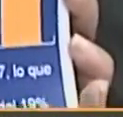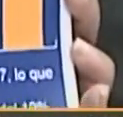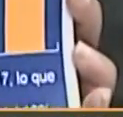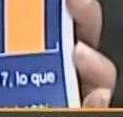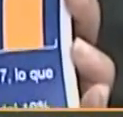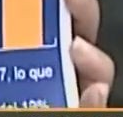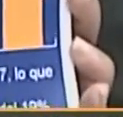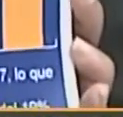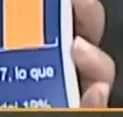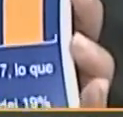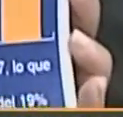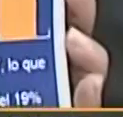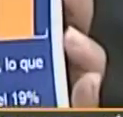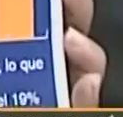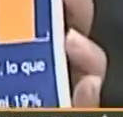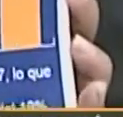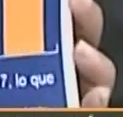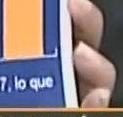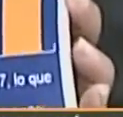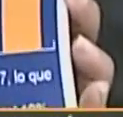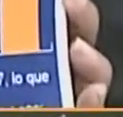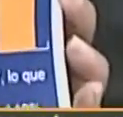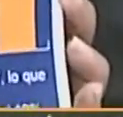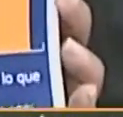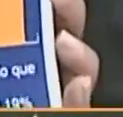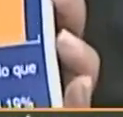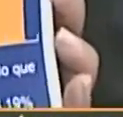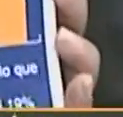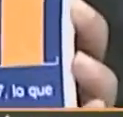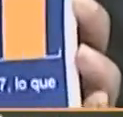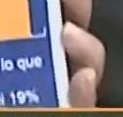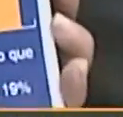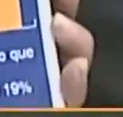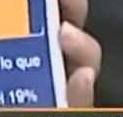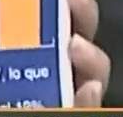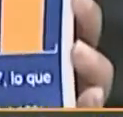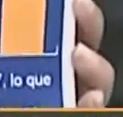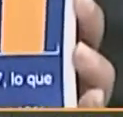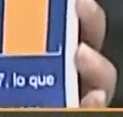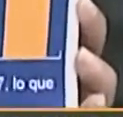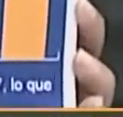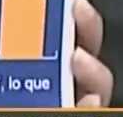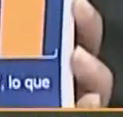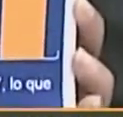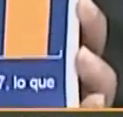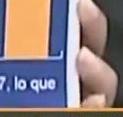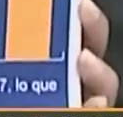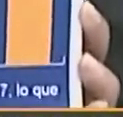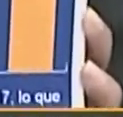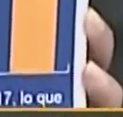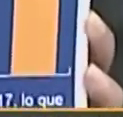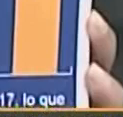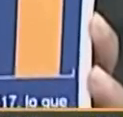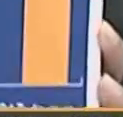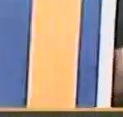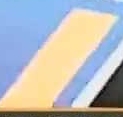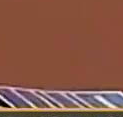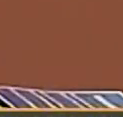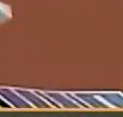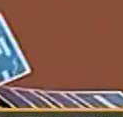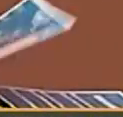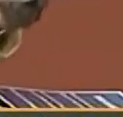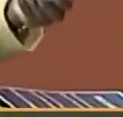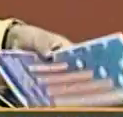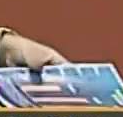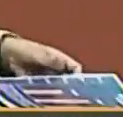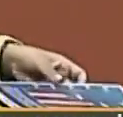mundo, según cifras de las Naciones Unidas y reconocidas por las autoridades del gobierno colombiano.